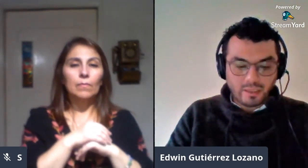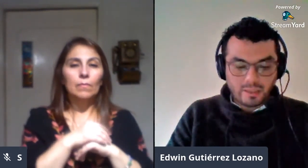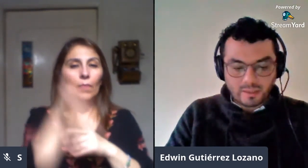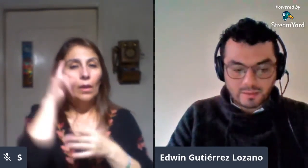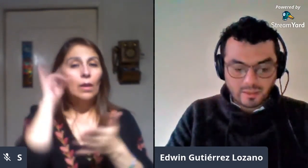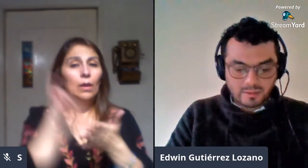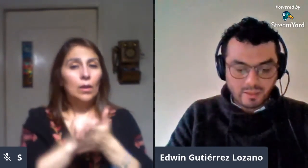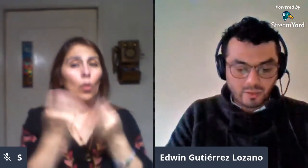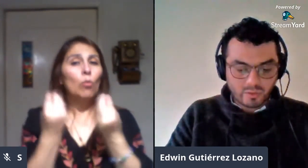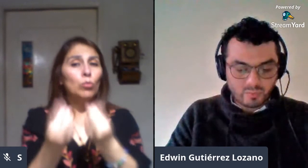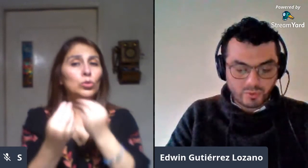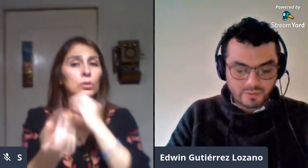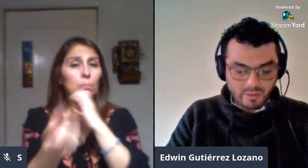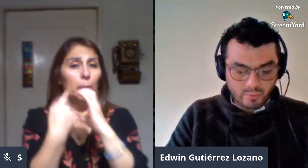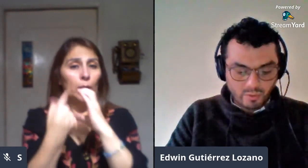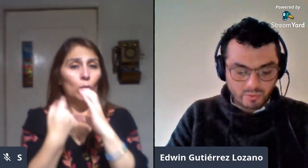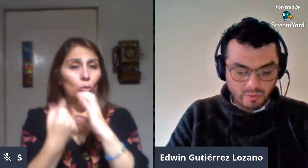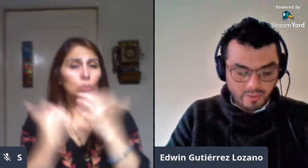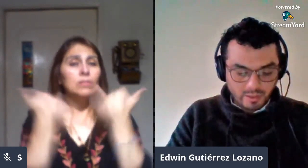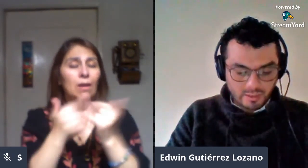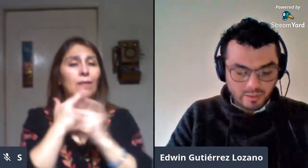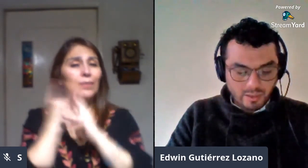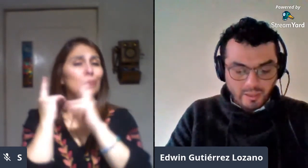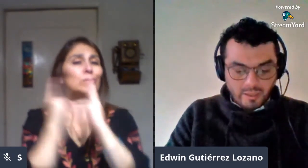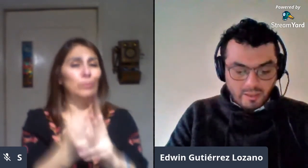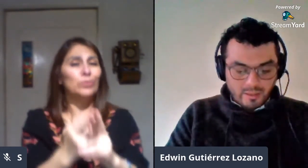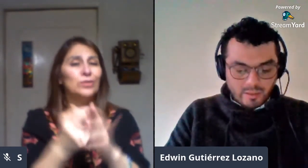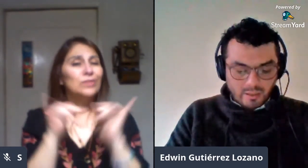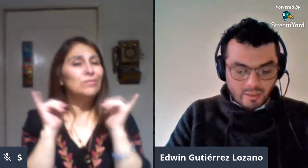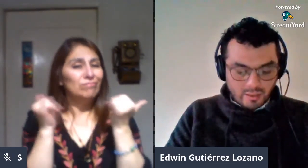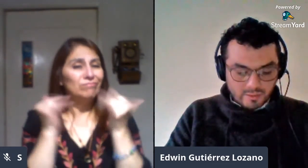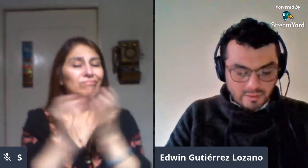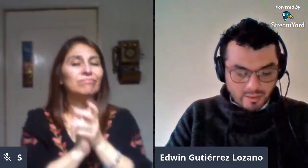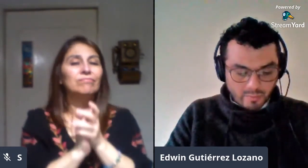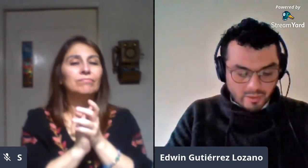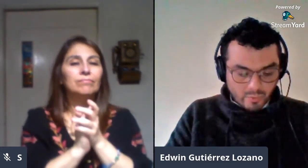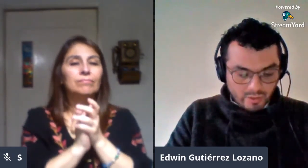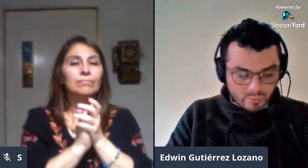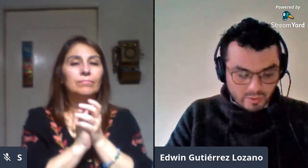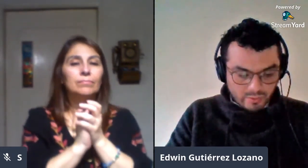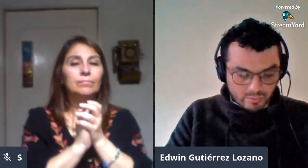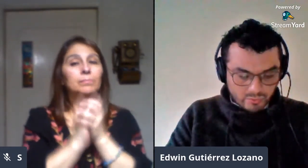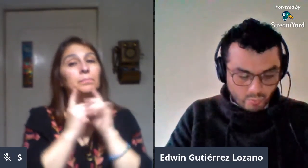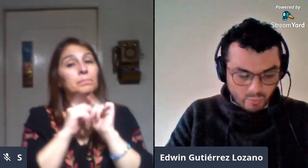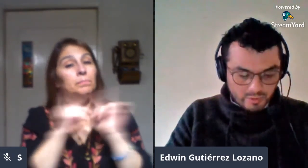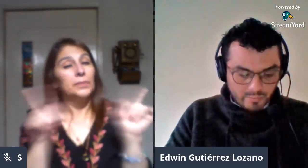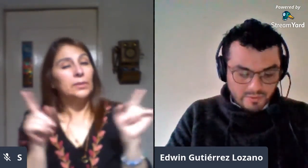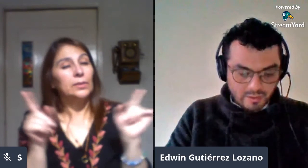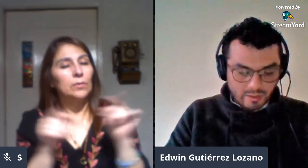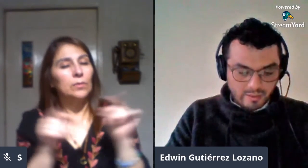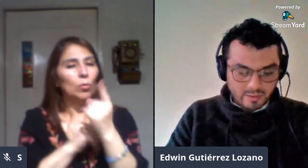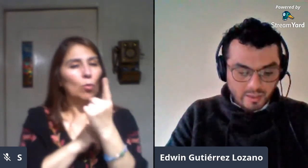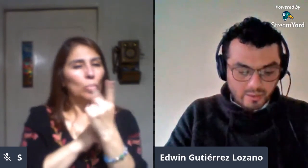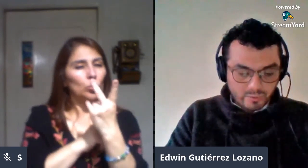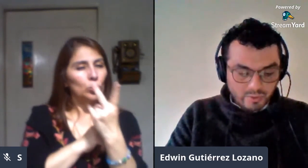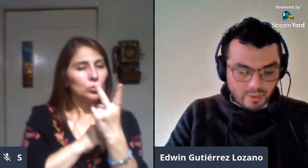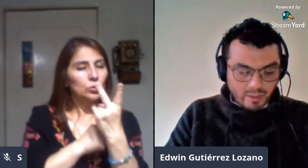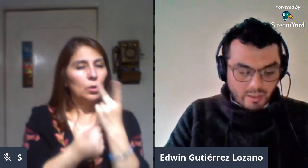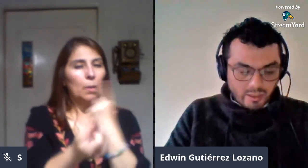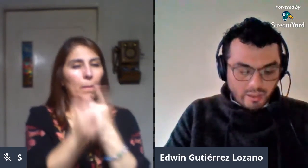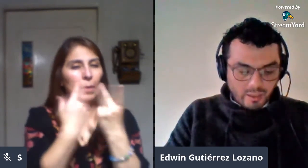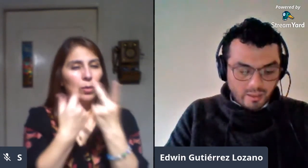que se tenían ya se les ha dado respuesta de una u otra manera. Sin embargo, hay unas dos últimas que han